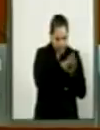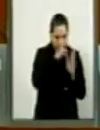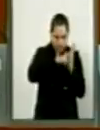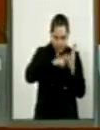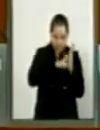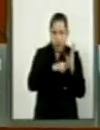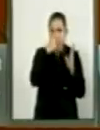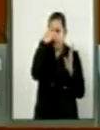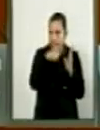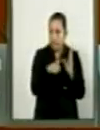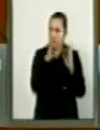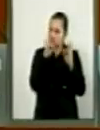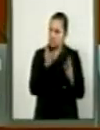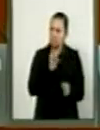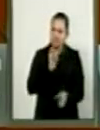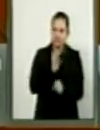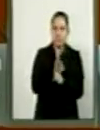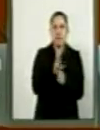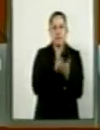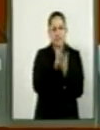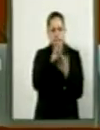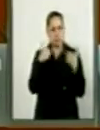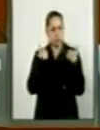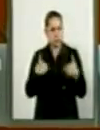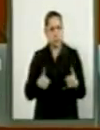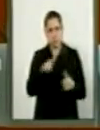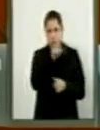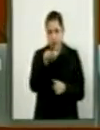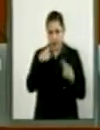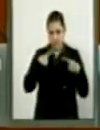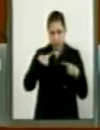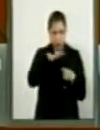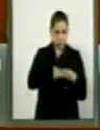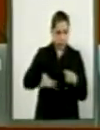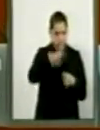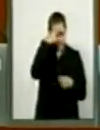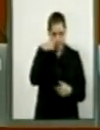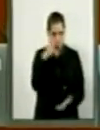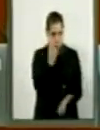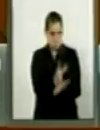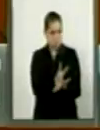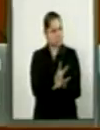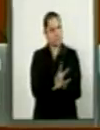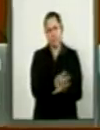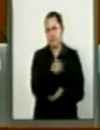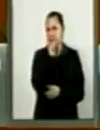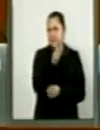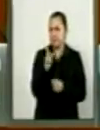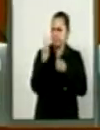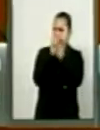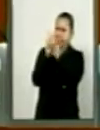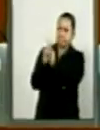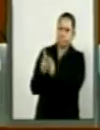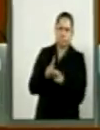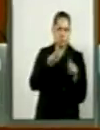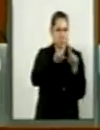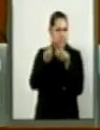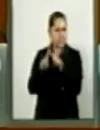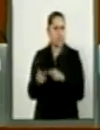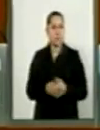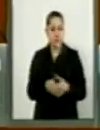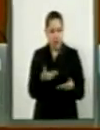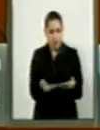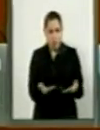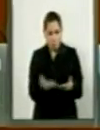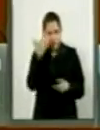de los mexicanos, sino de todas las personas. Mientras en el mundo hoy se cierran fronteras, se